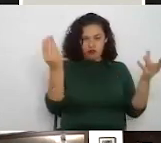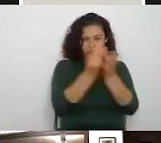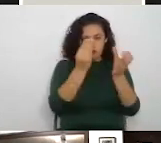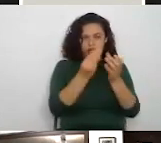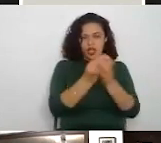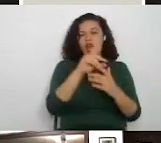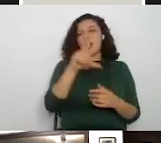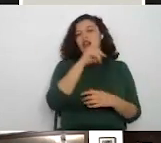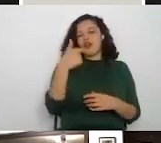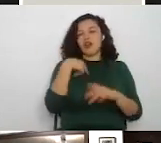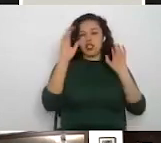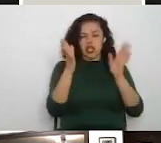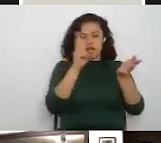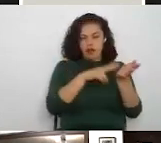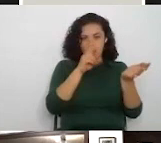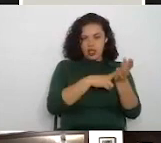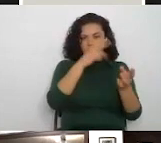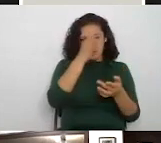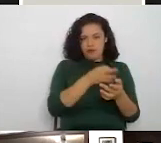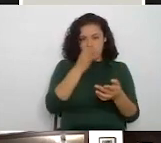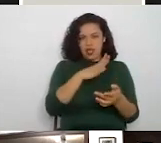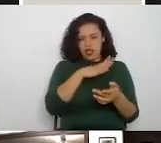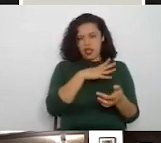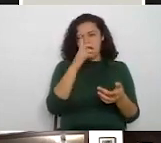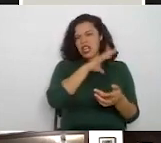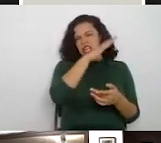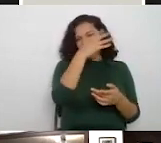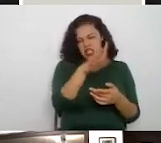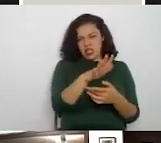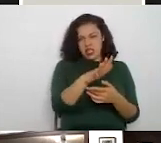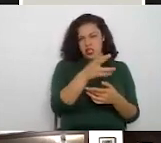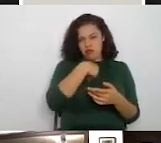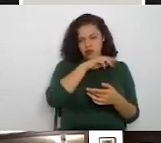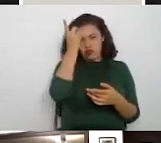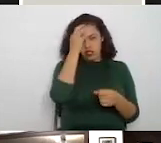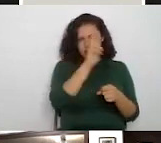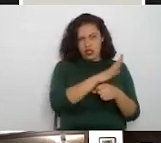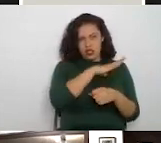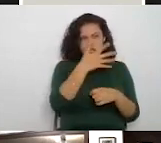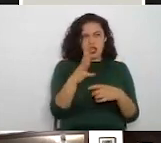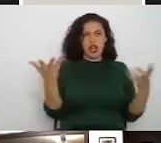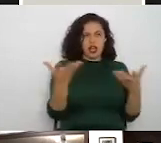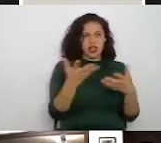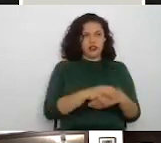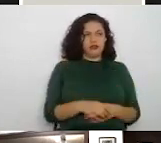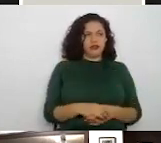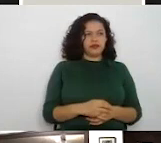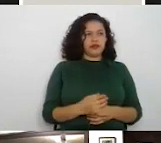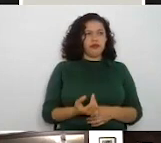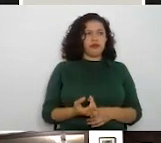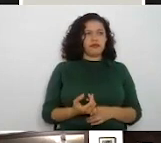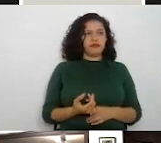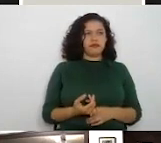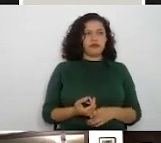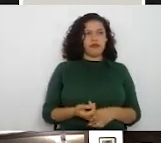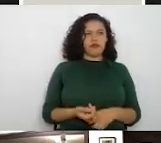al área que lo valida y que lo autoriza, que generalmente son nuestros directores generales, ¿no? Entonces,